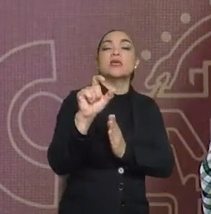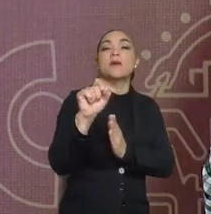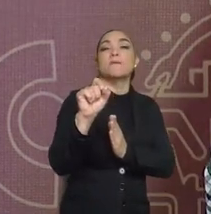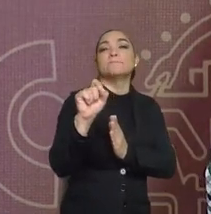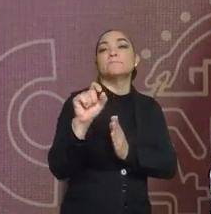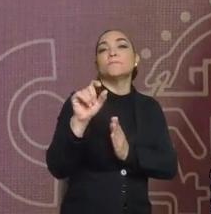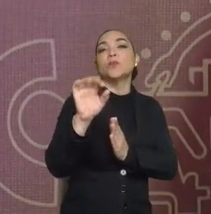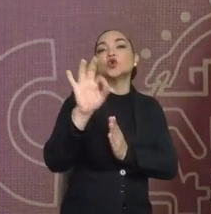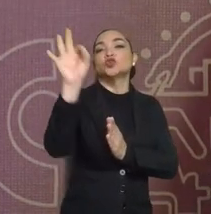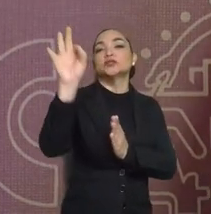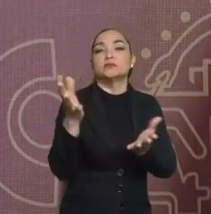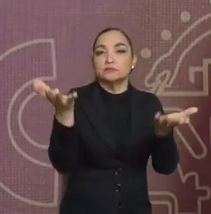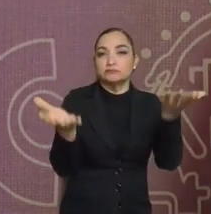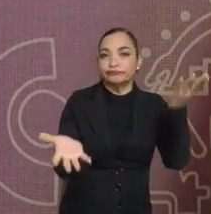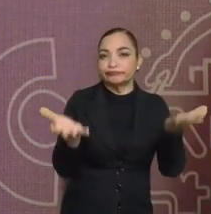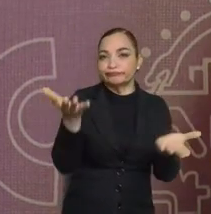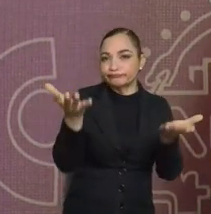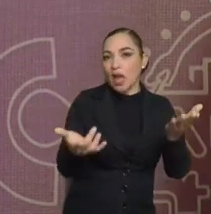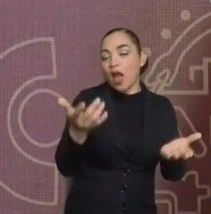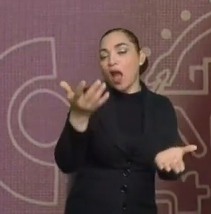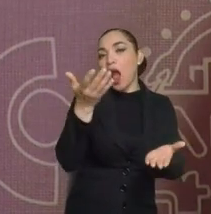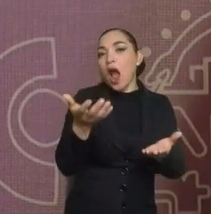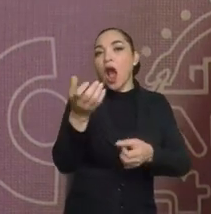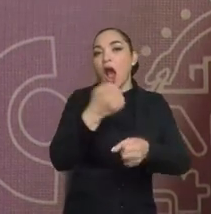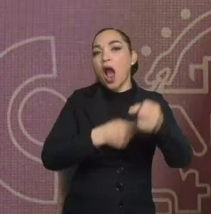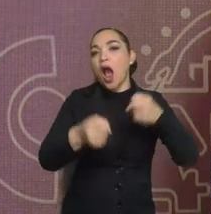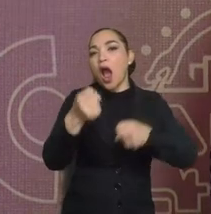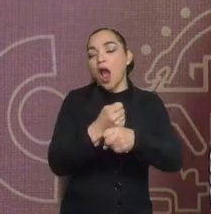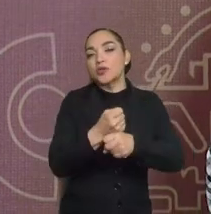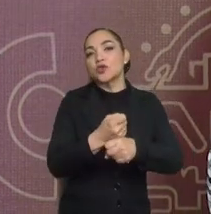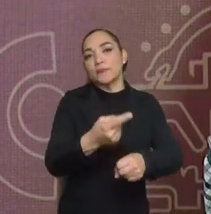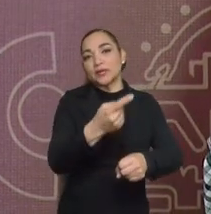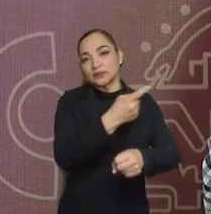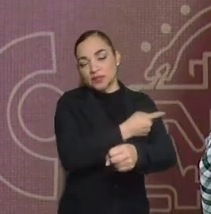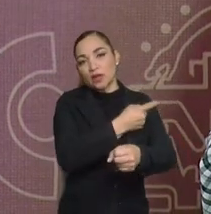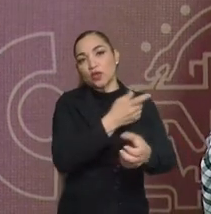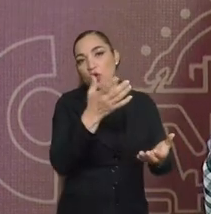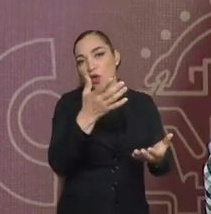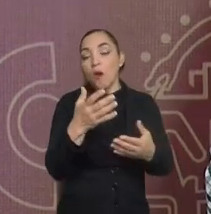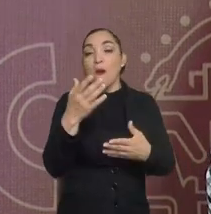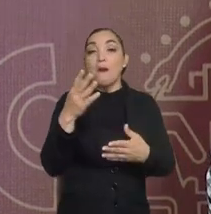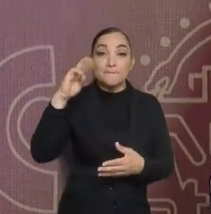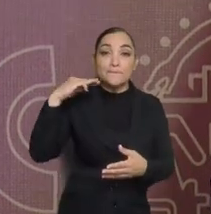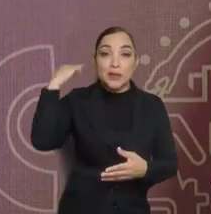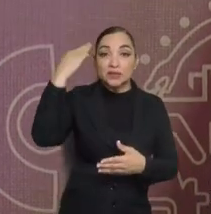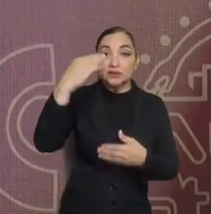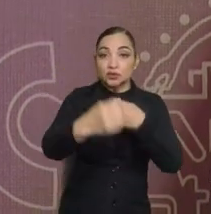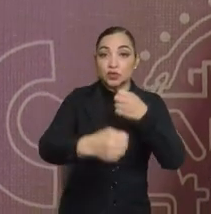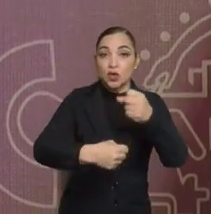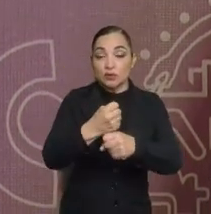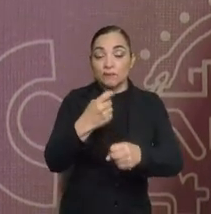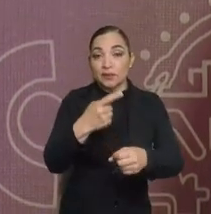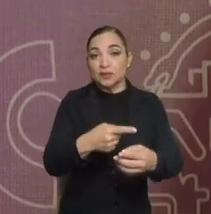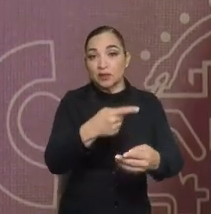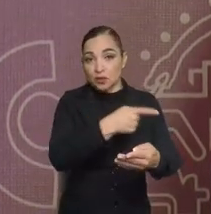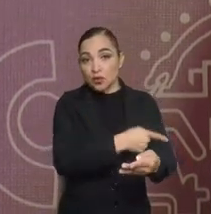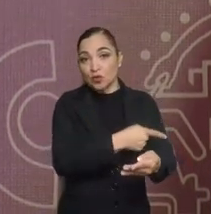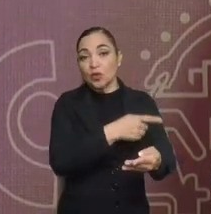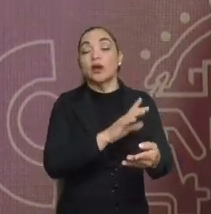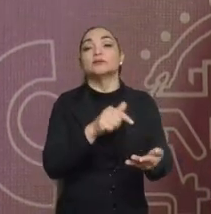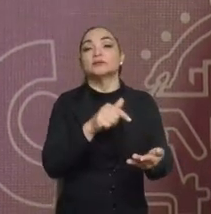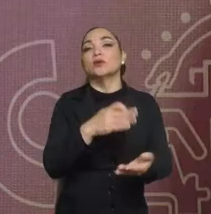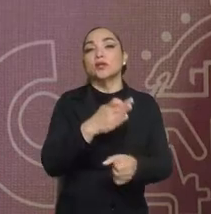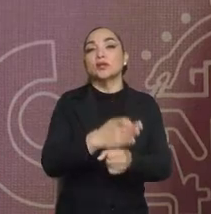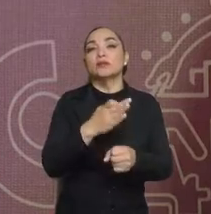a la misma fecha, corte del 10 de marzo del año anterior. Entonces los sinaloenses están buscando actualizarse.